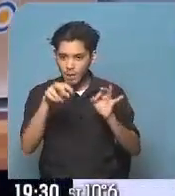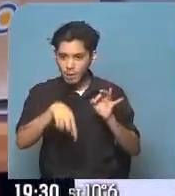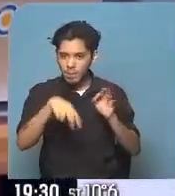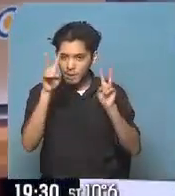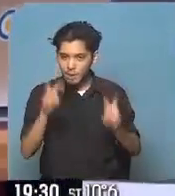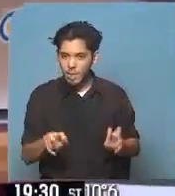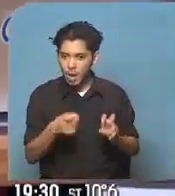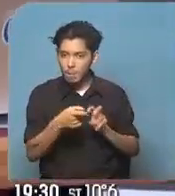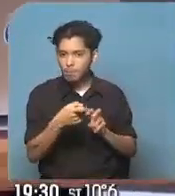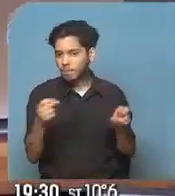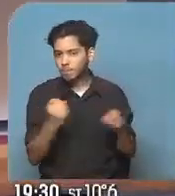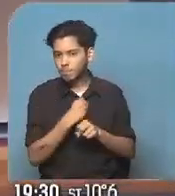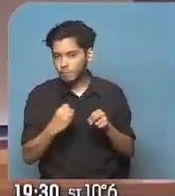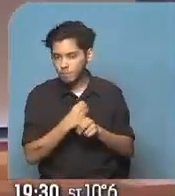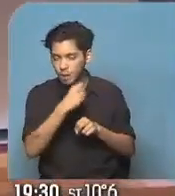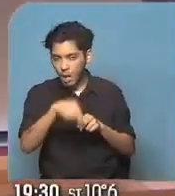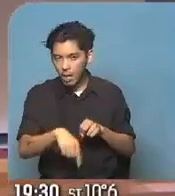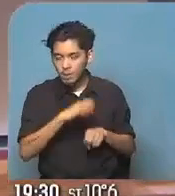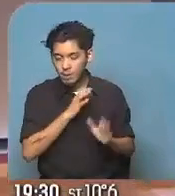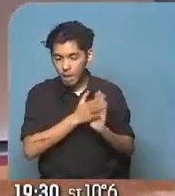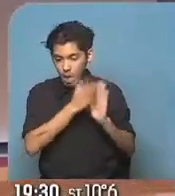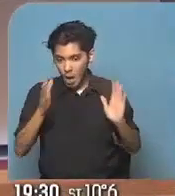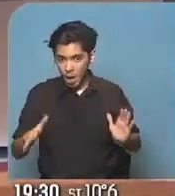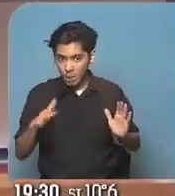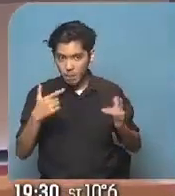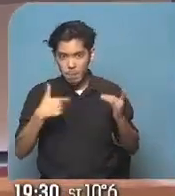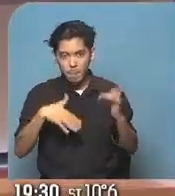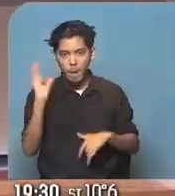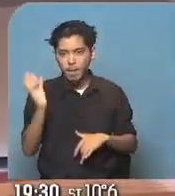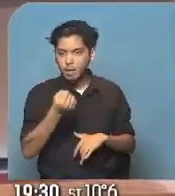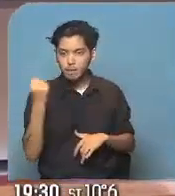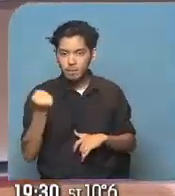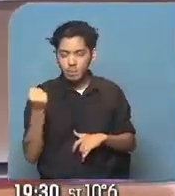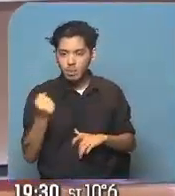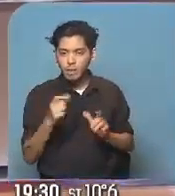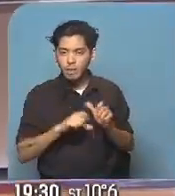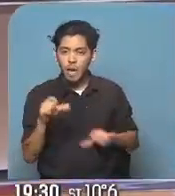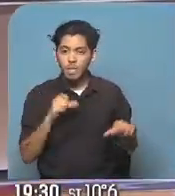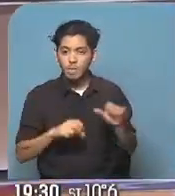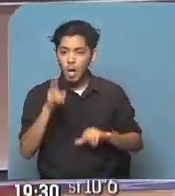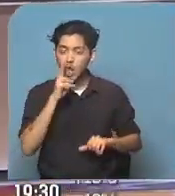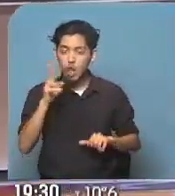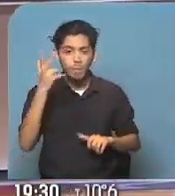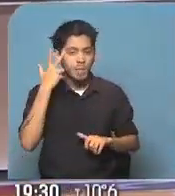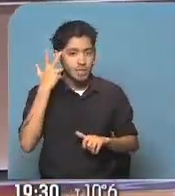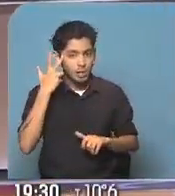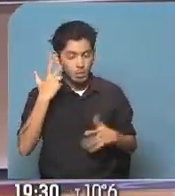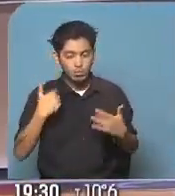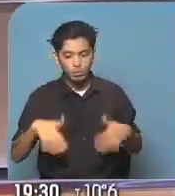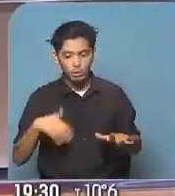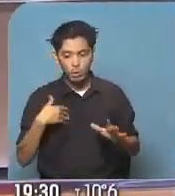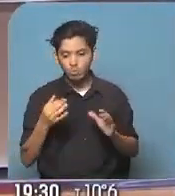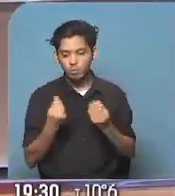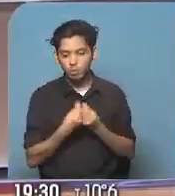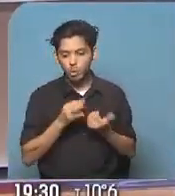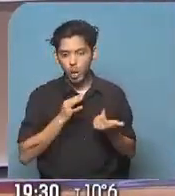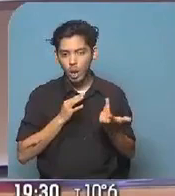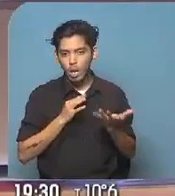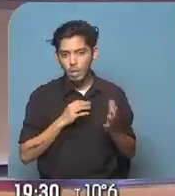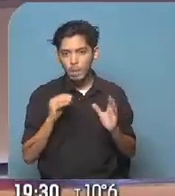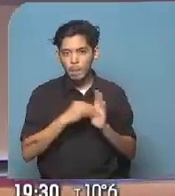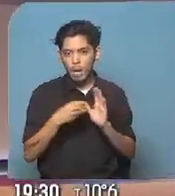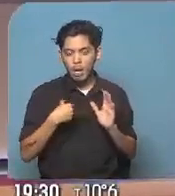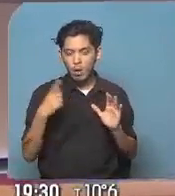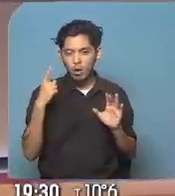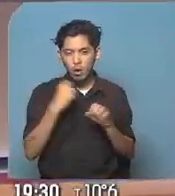investigación aseguran ya a esta altura del año que es lo más importante que ha hecho la ciencia en el año 2018 y probablemente muchos años más si lo terminan de confirmar. Tal